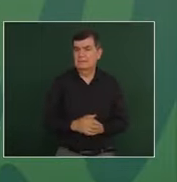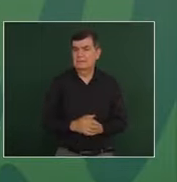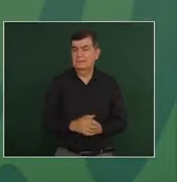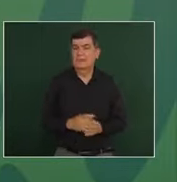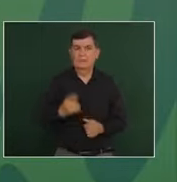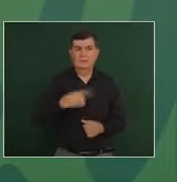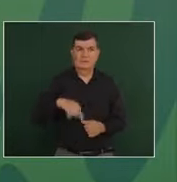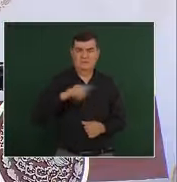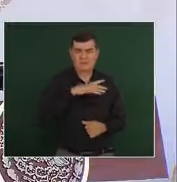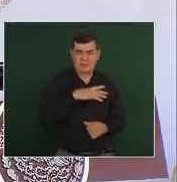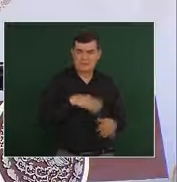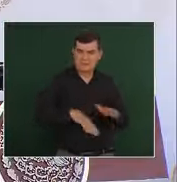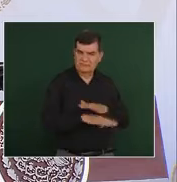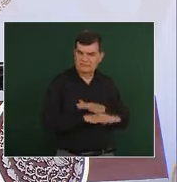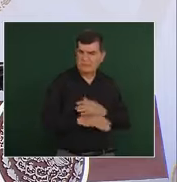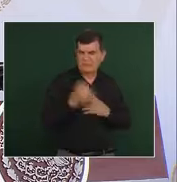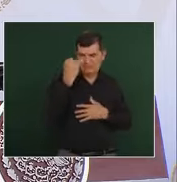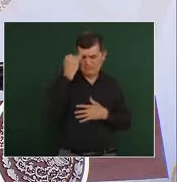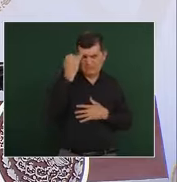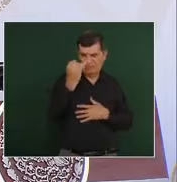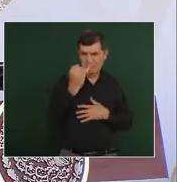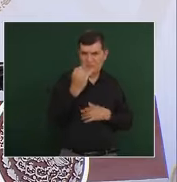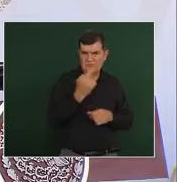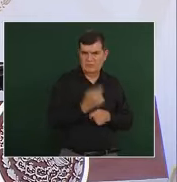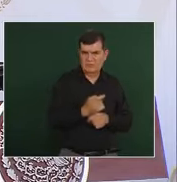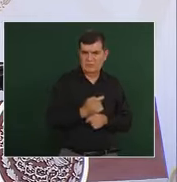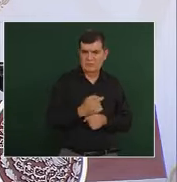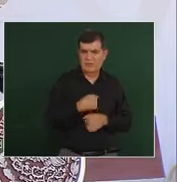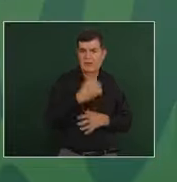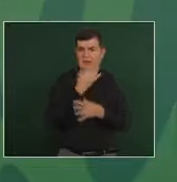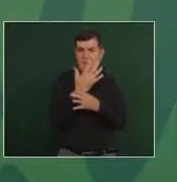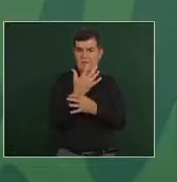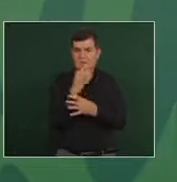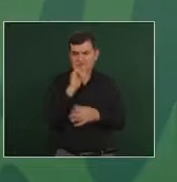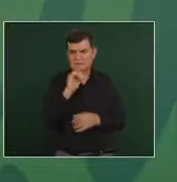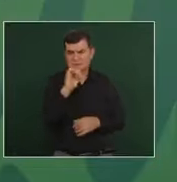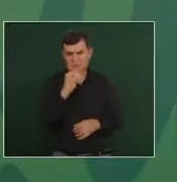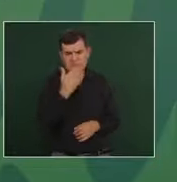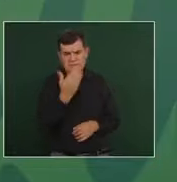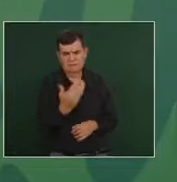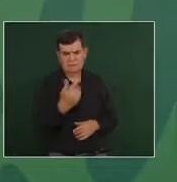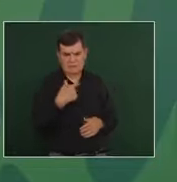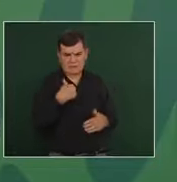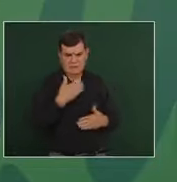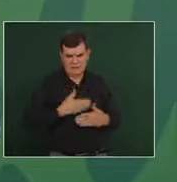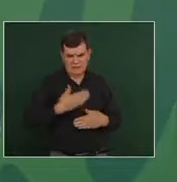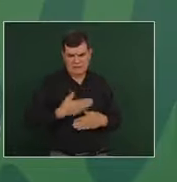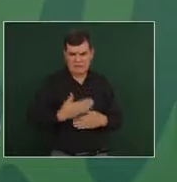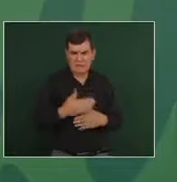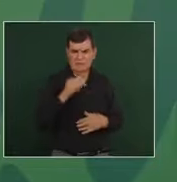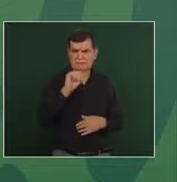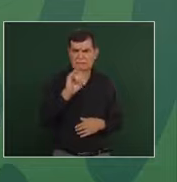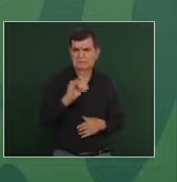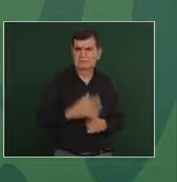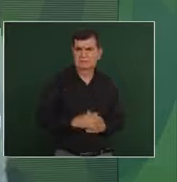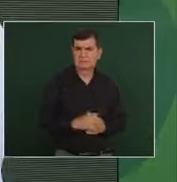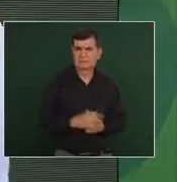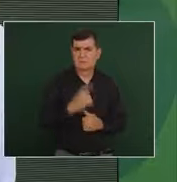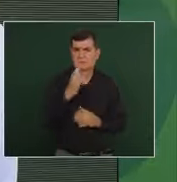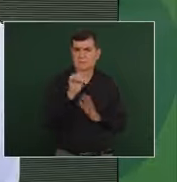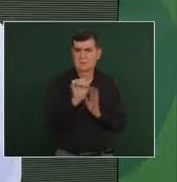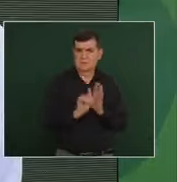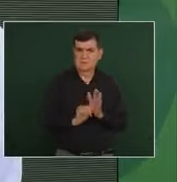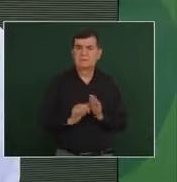Nosotros tenemos principios, tenemos ideales. Ah, les dije, sí, a los archivos. Un mes.